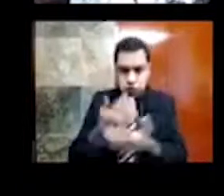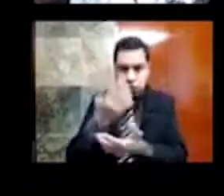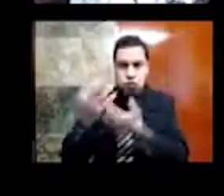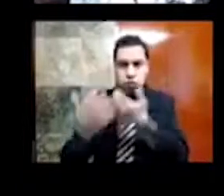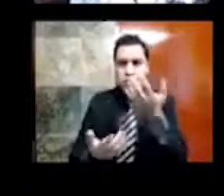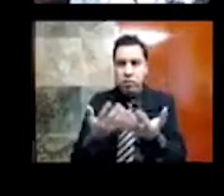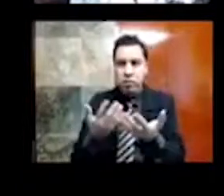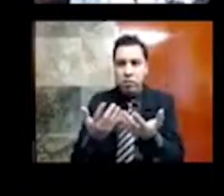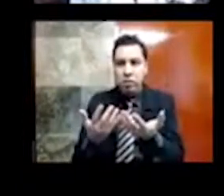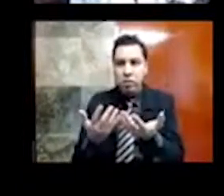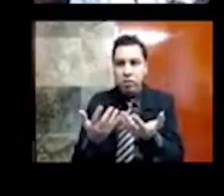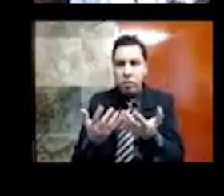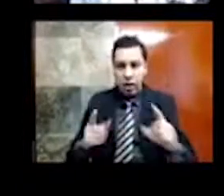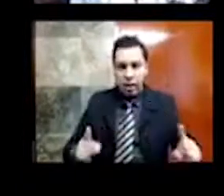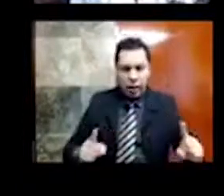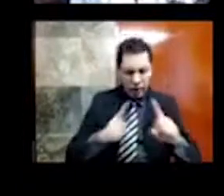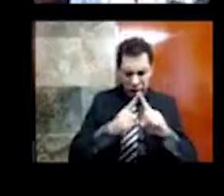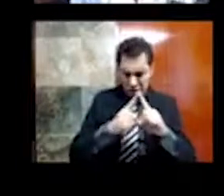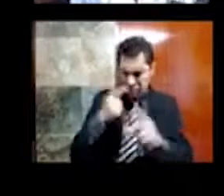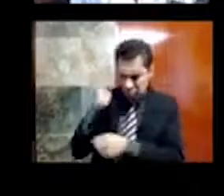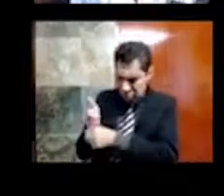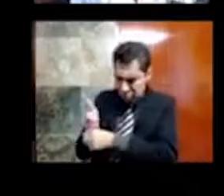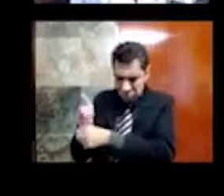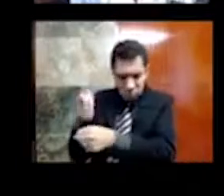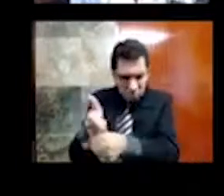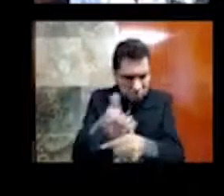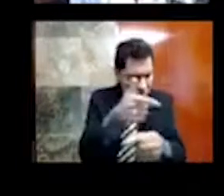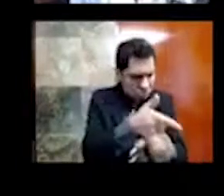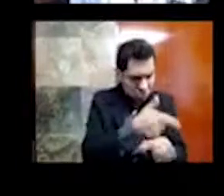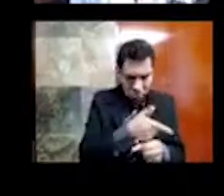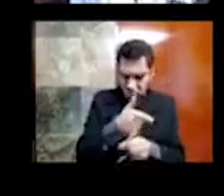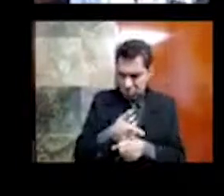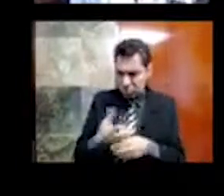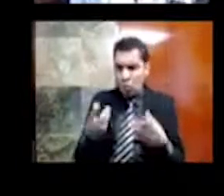manera de hablar. Fray Toribio de Benavente dice,